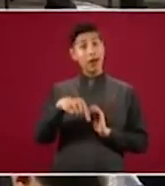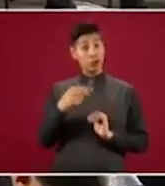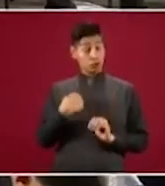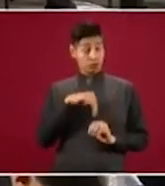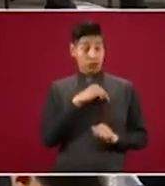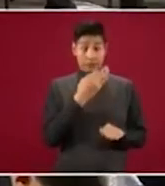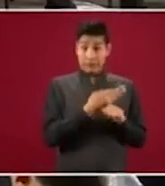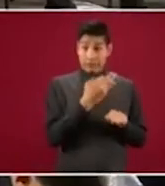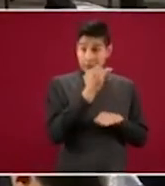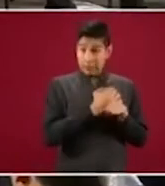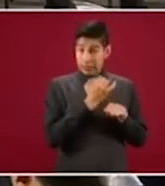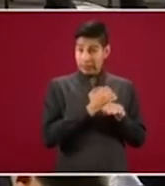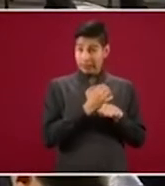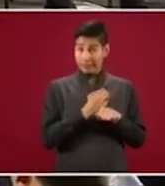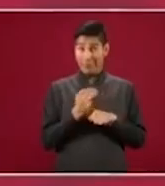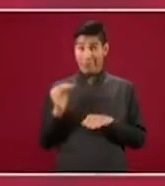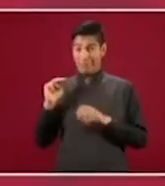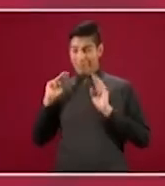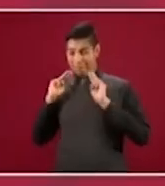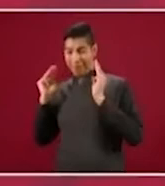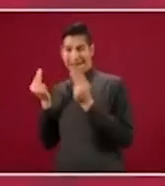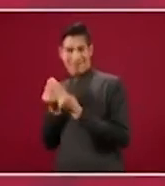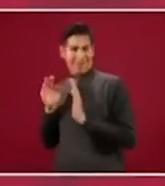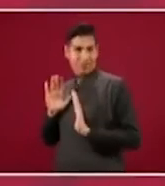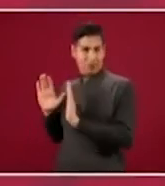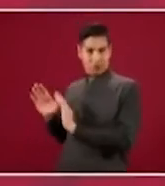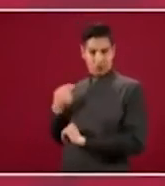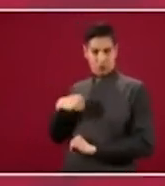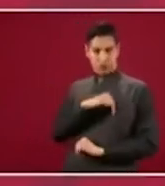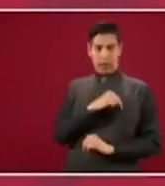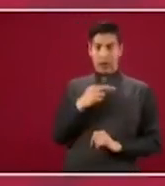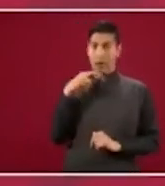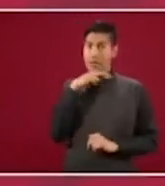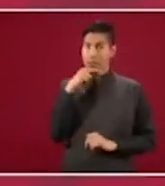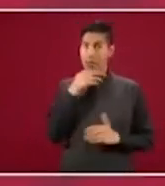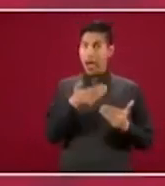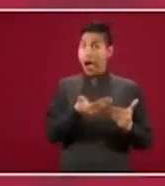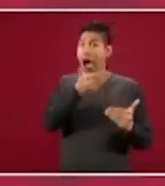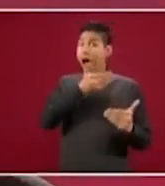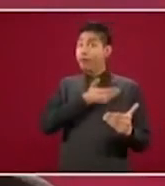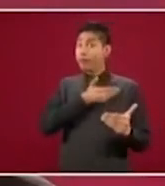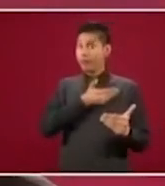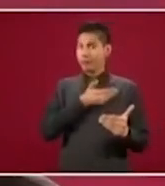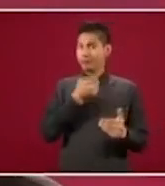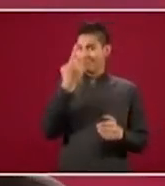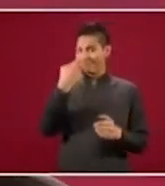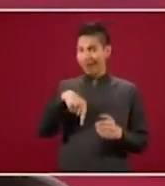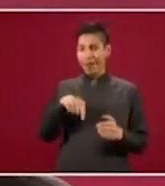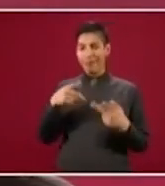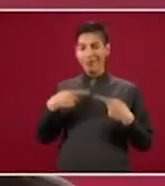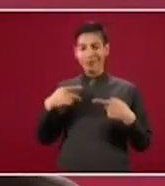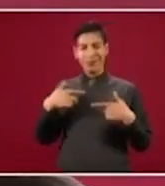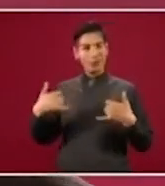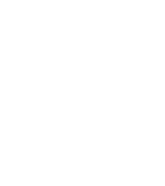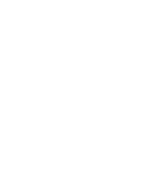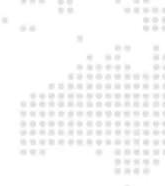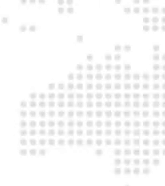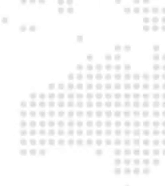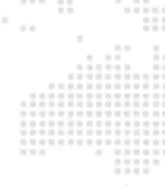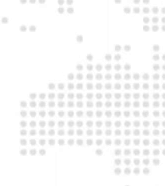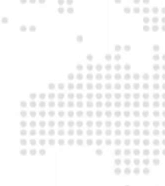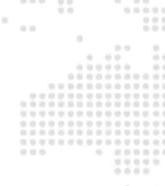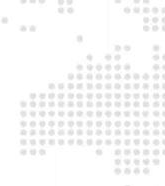anticipar al crimen, recuperando a estos jóvenes para el bien de ellos mismos, para el bien de la sociedad, para el bien de las comunidades.